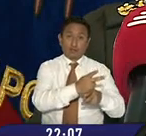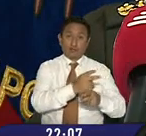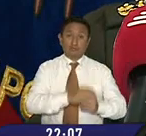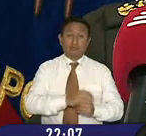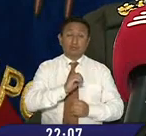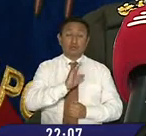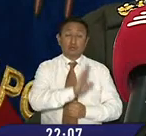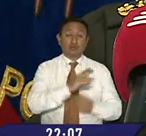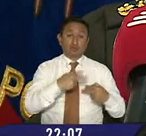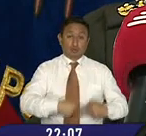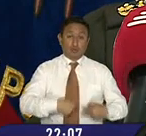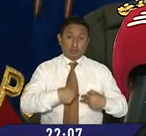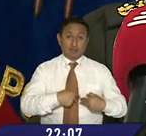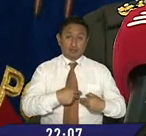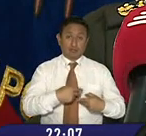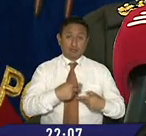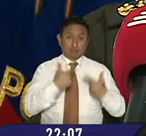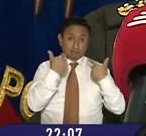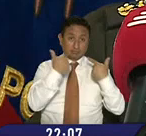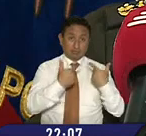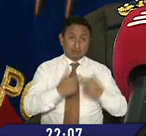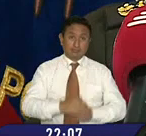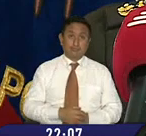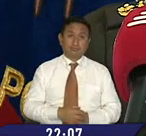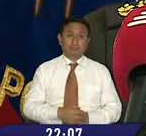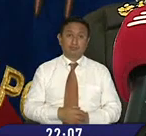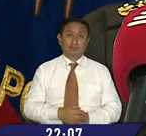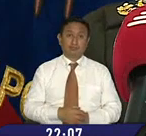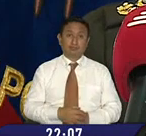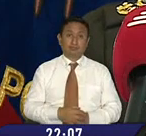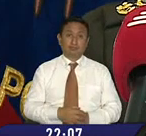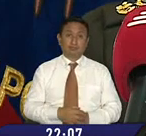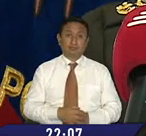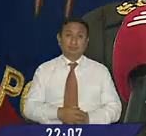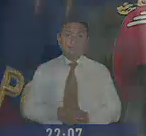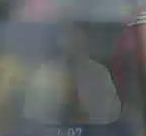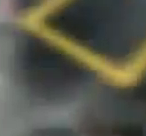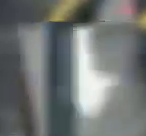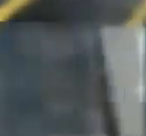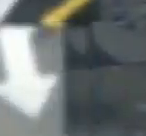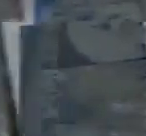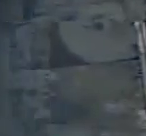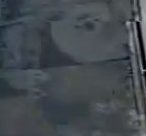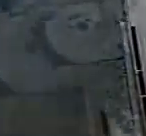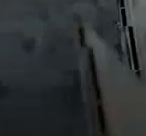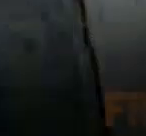para precautelar la integridad de cada uno de sus miembros.